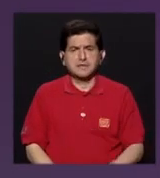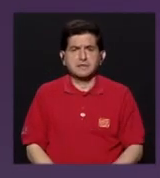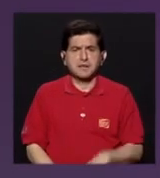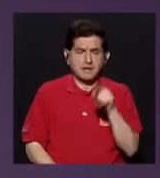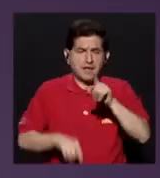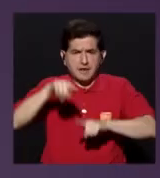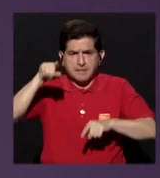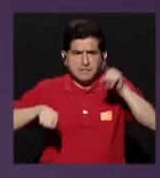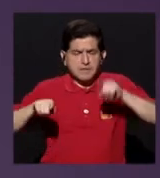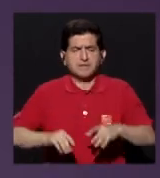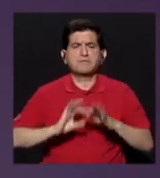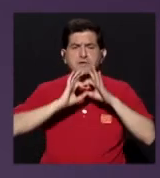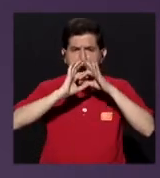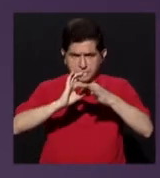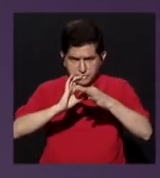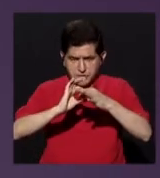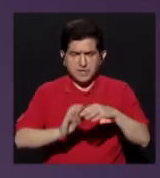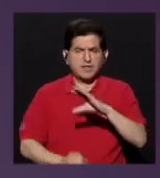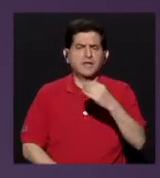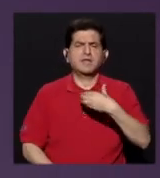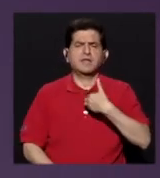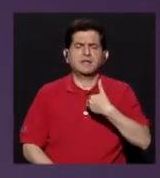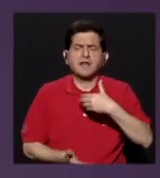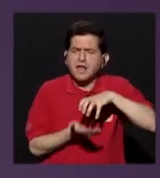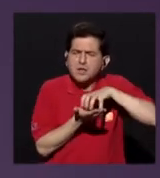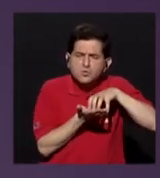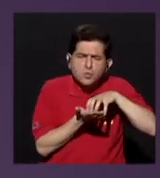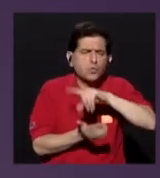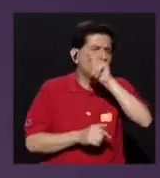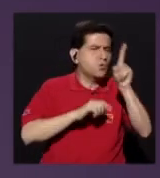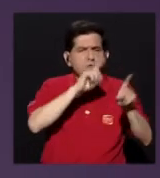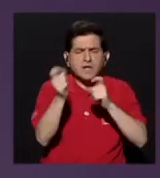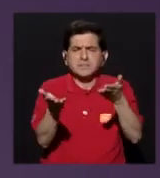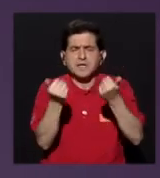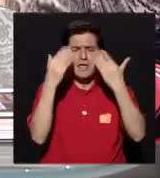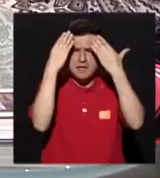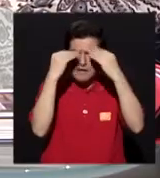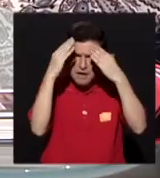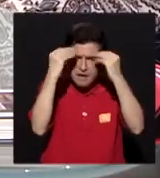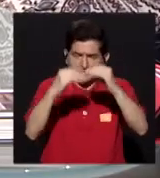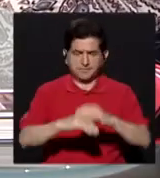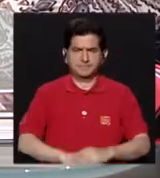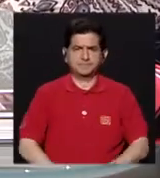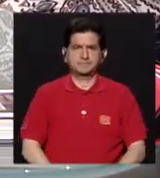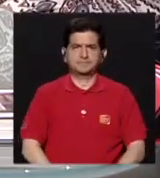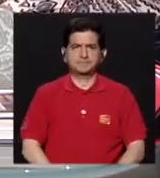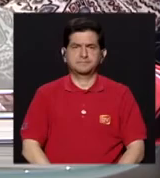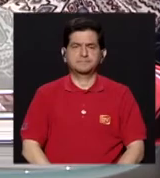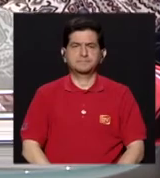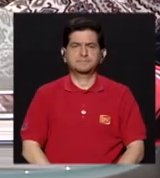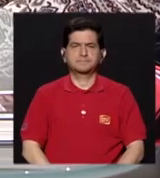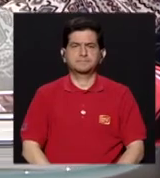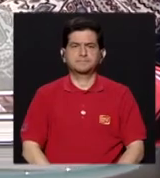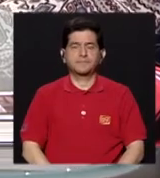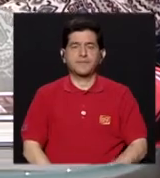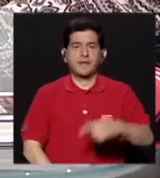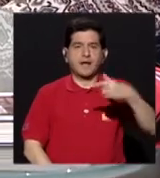de una persona de la diversidad sexual y que tenga dudas, inquietudes y quiera tener más información? Bueno,